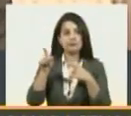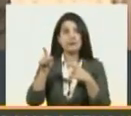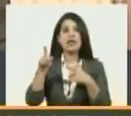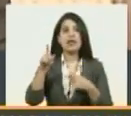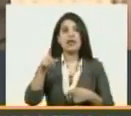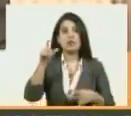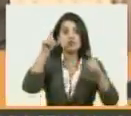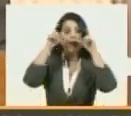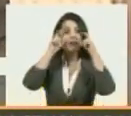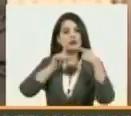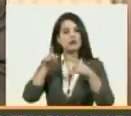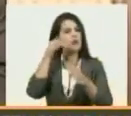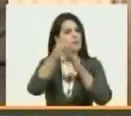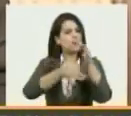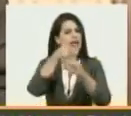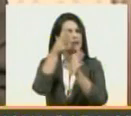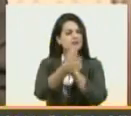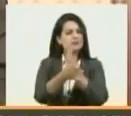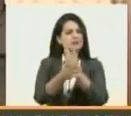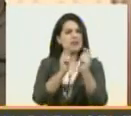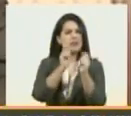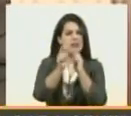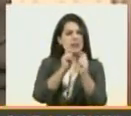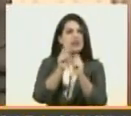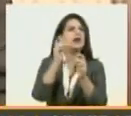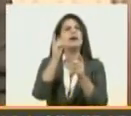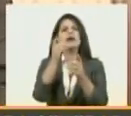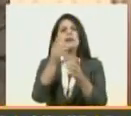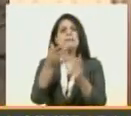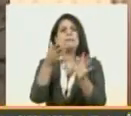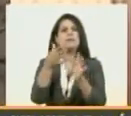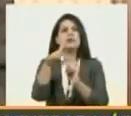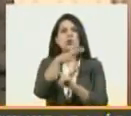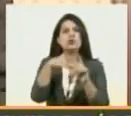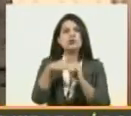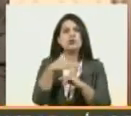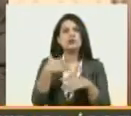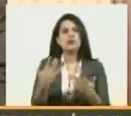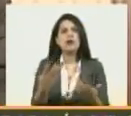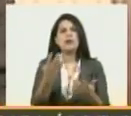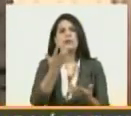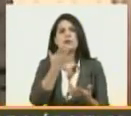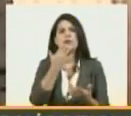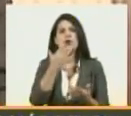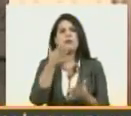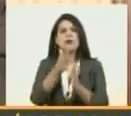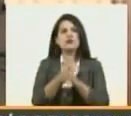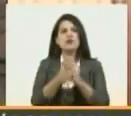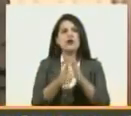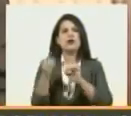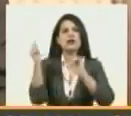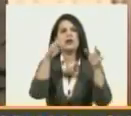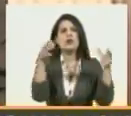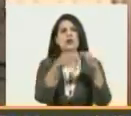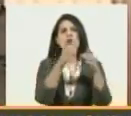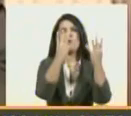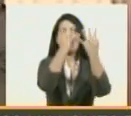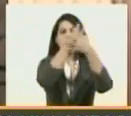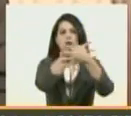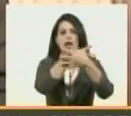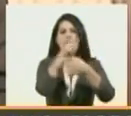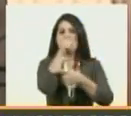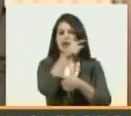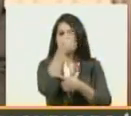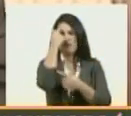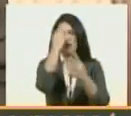Delcy Rodríguez, quien va a ofrecer una rueda de prensa para dar detalles acerca de algunas situaciones que se han presentado, por lo menos lo ocurrido en el seno de la Organización de Estados Americanos, donde